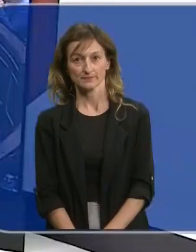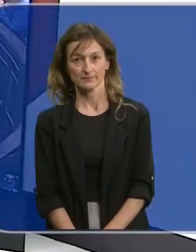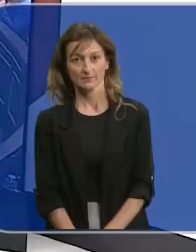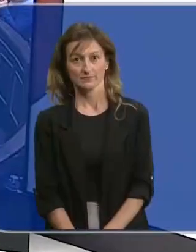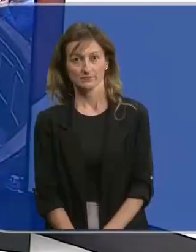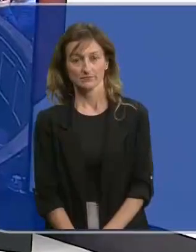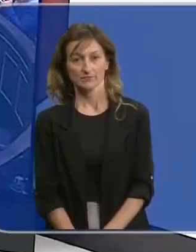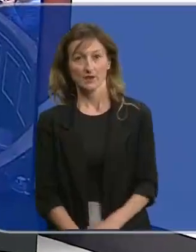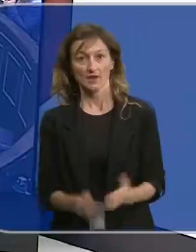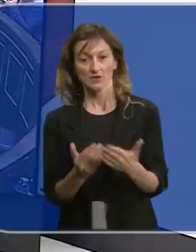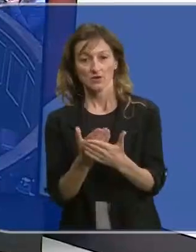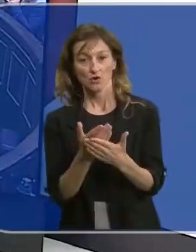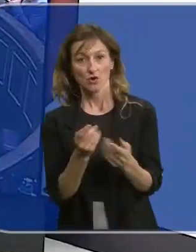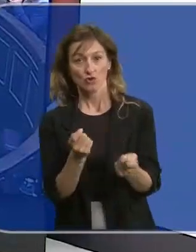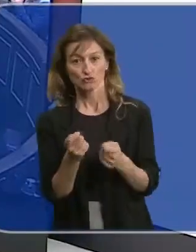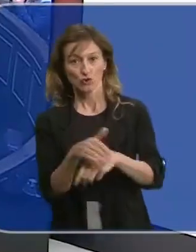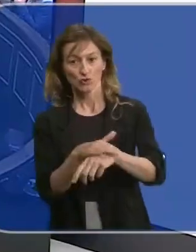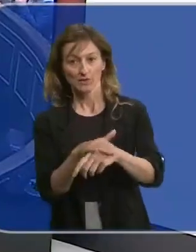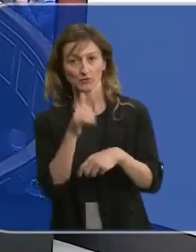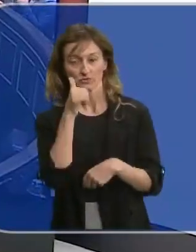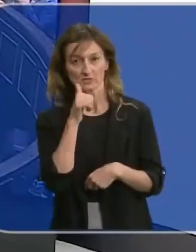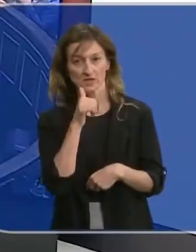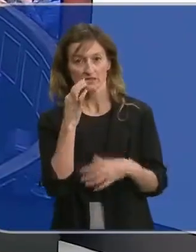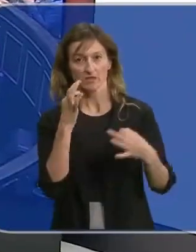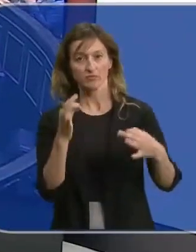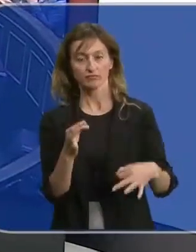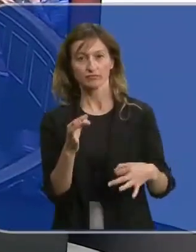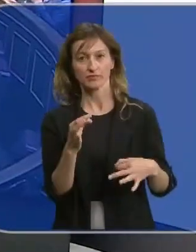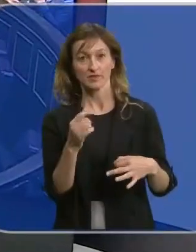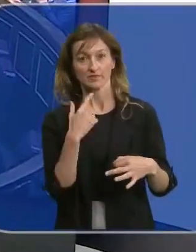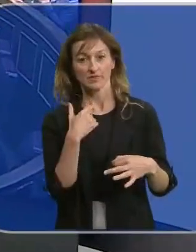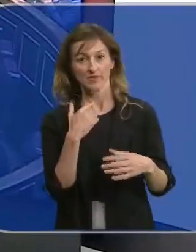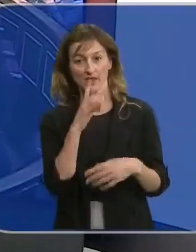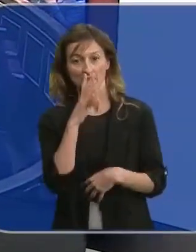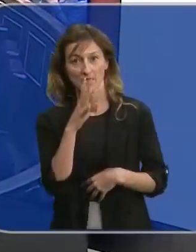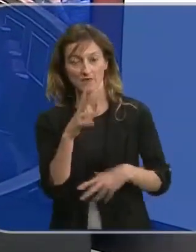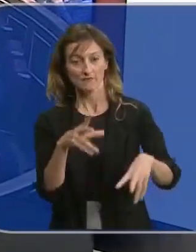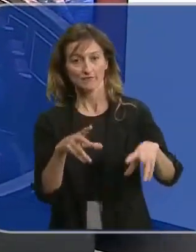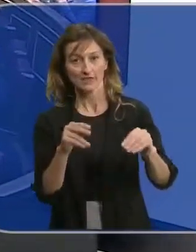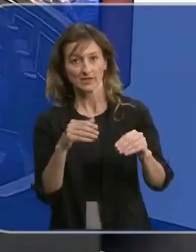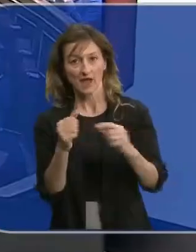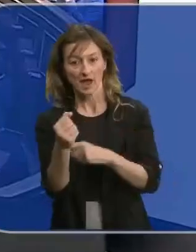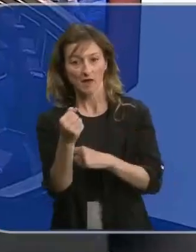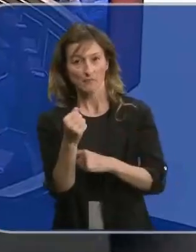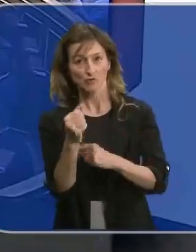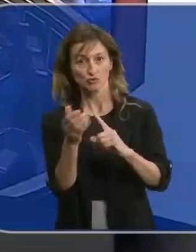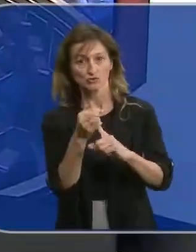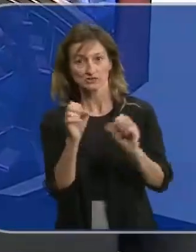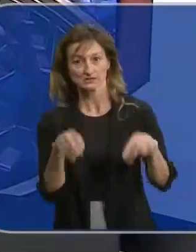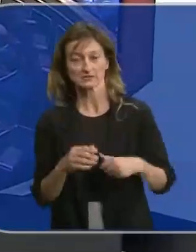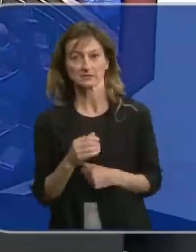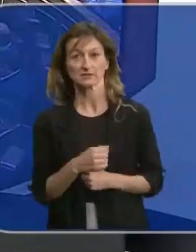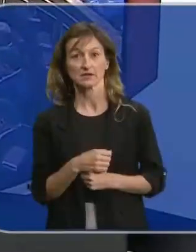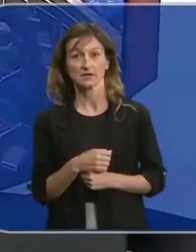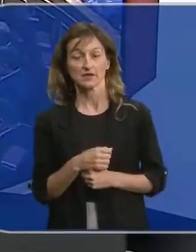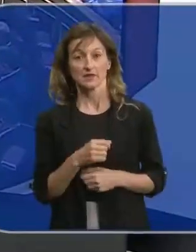valladol sesión de control al gobierno Pedro Sánchez está convencido de que acabará la legislatura aunque no consiga apoyos en el congreso hoy